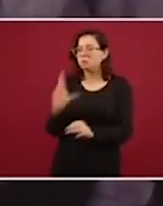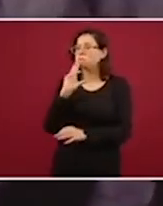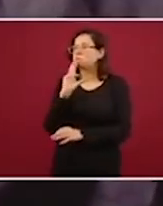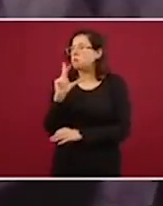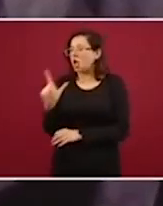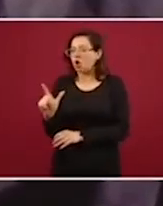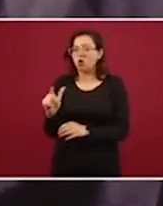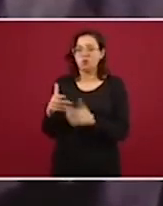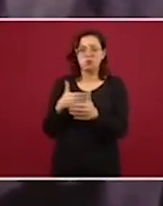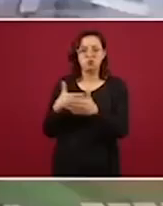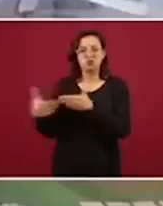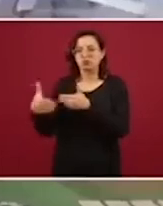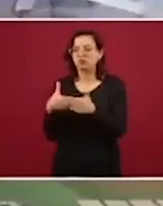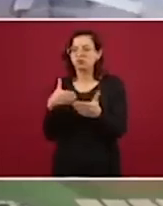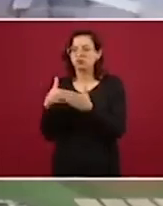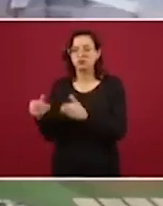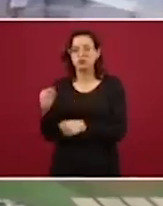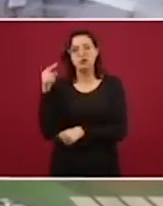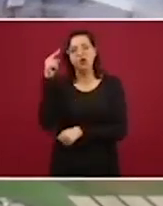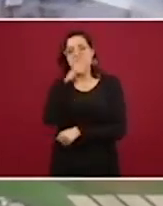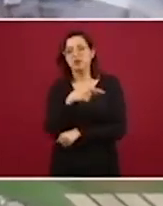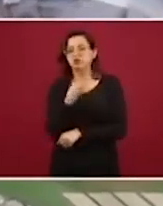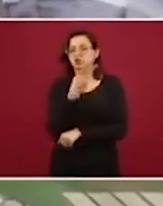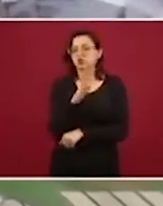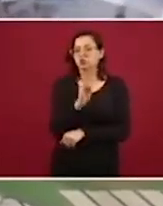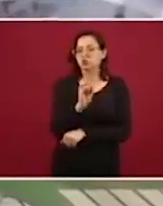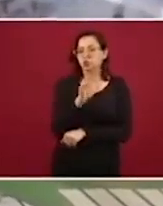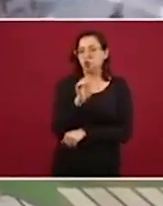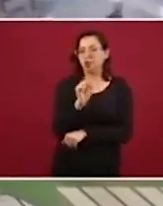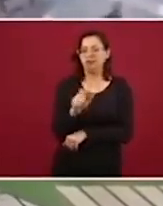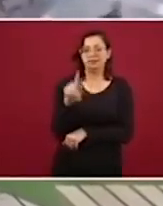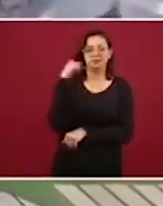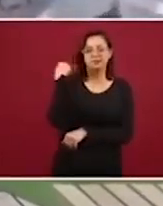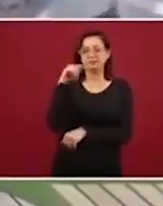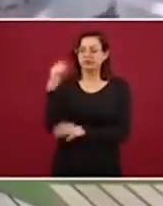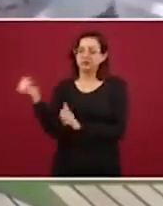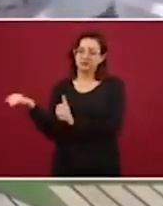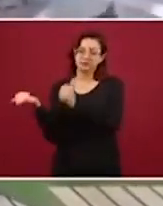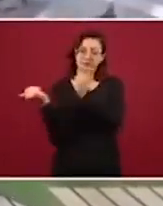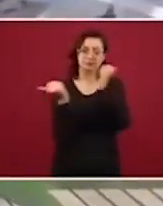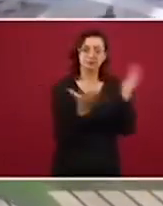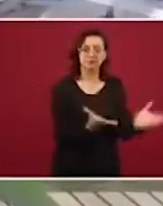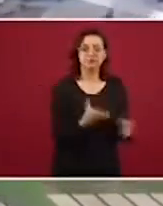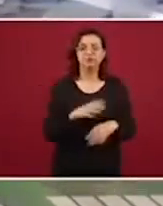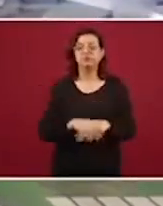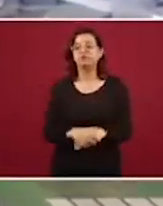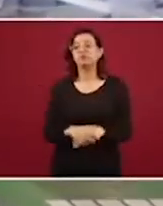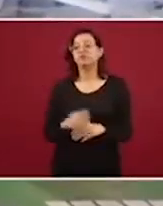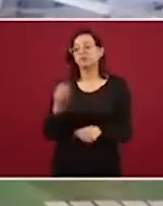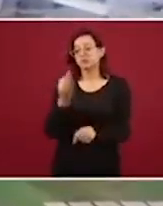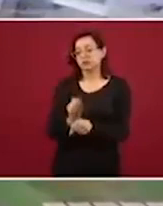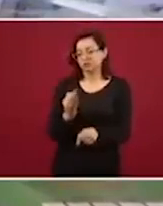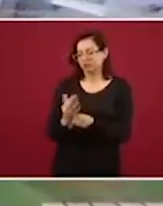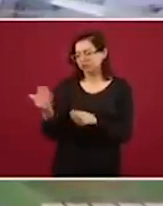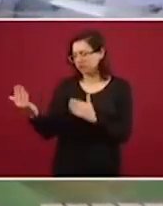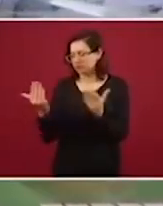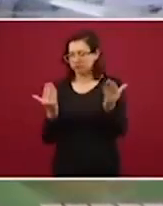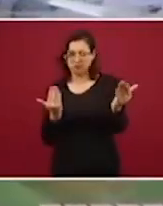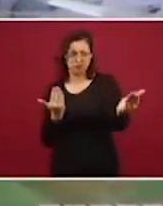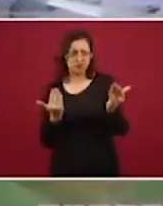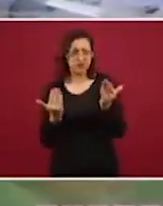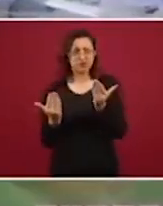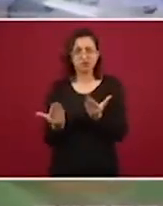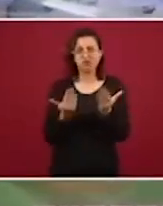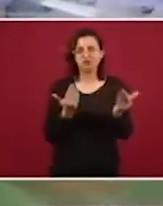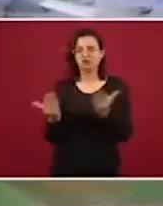Bocas. Estamos en este momento interactuando, comparando equipos dinámicos, porque vamos a ir a